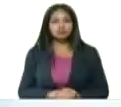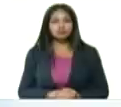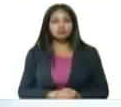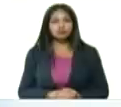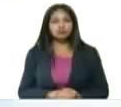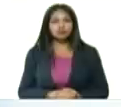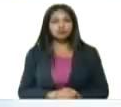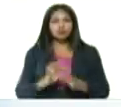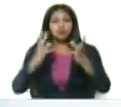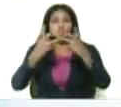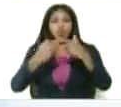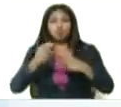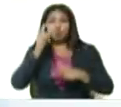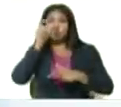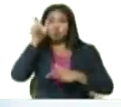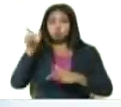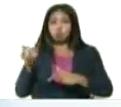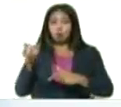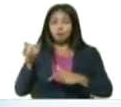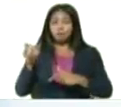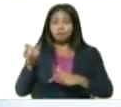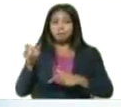Un empresario